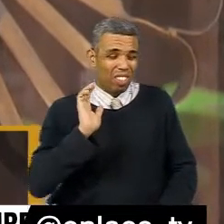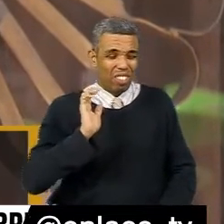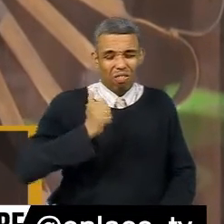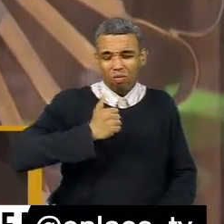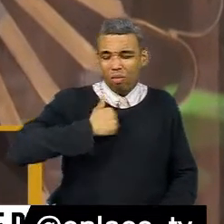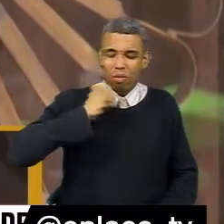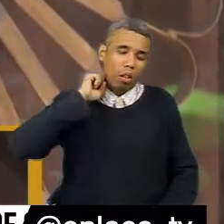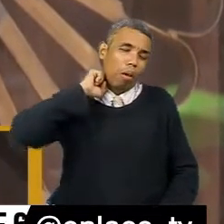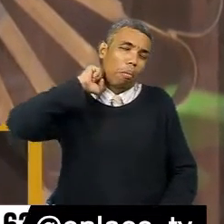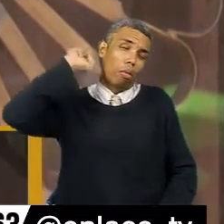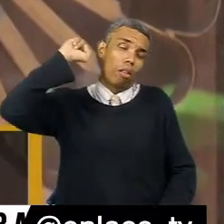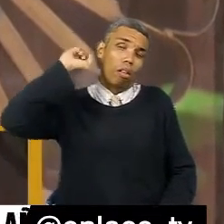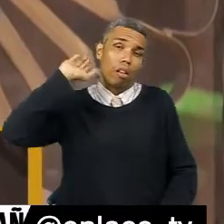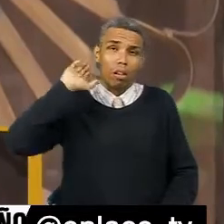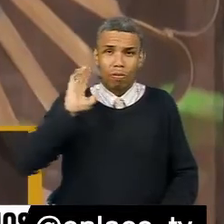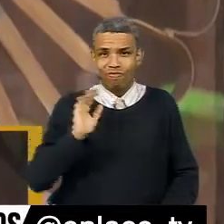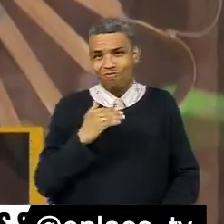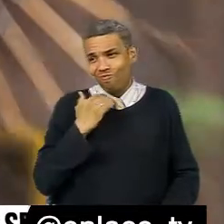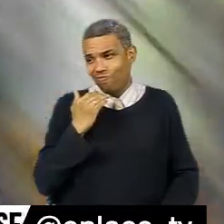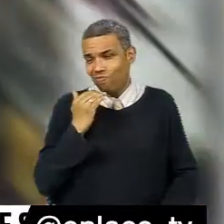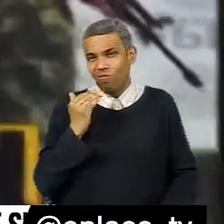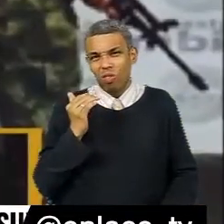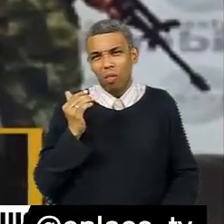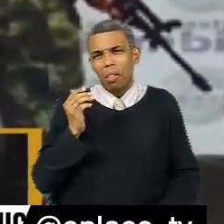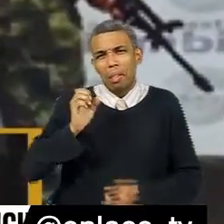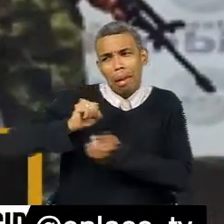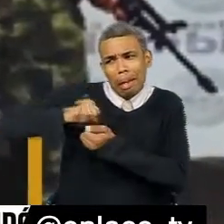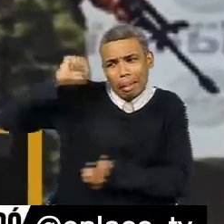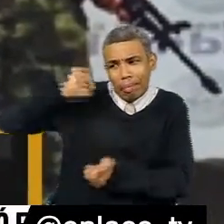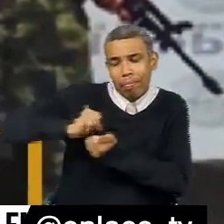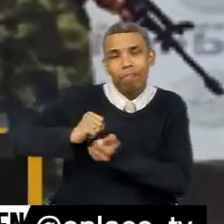su casa, y él tiene solamente un hijo, Saúlito.